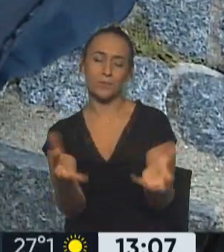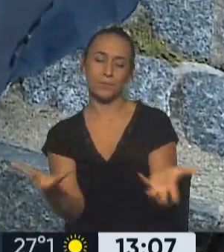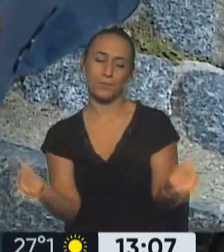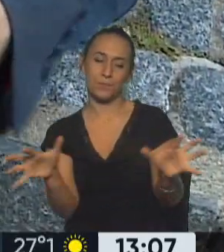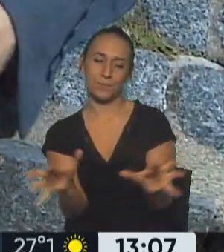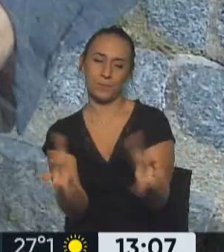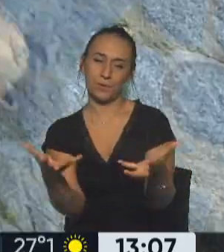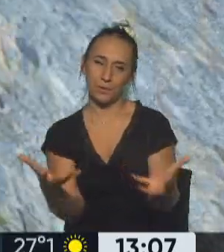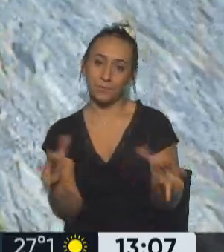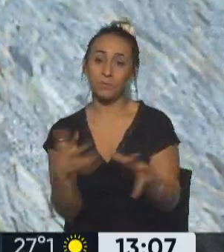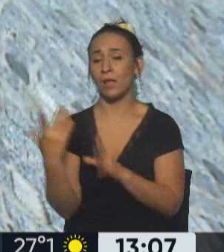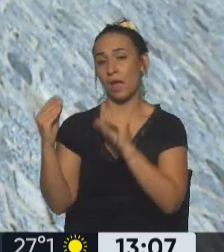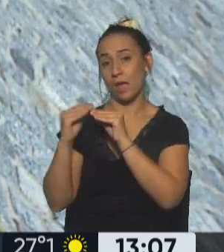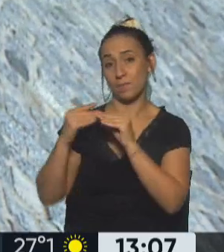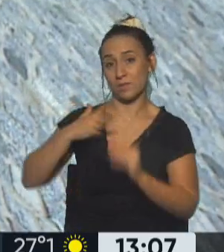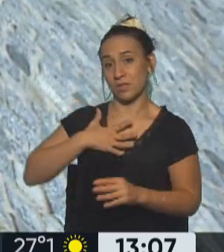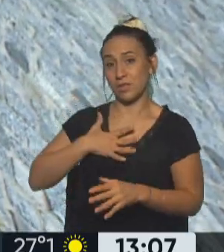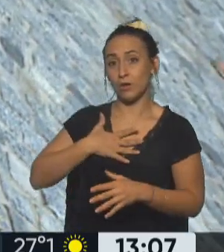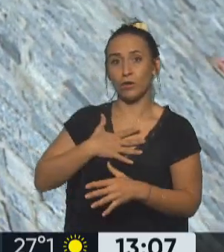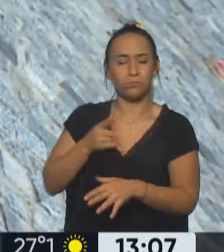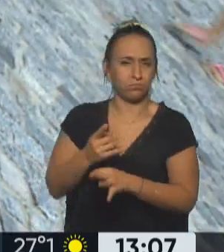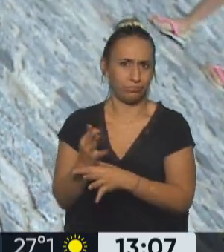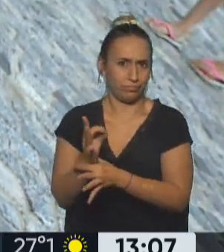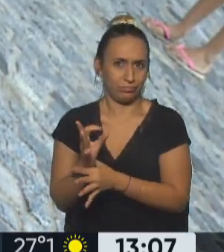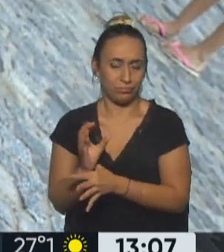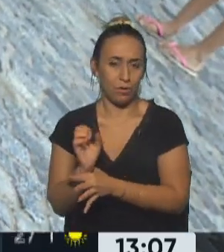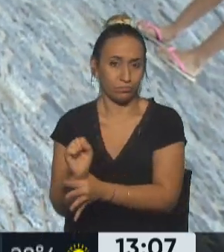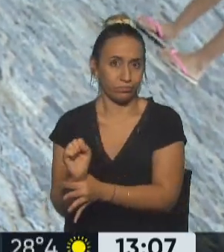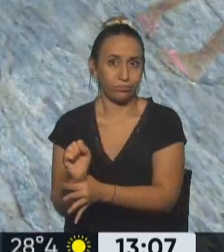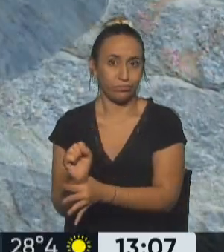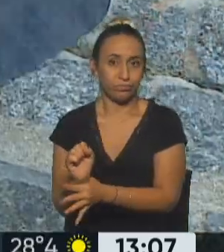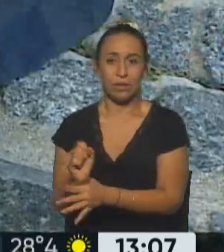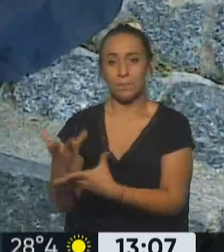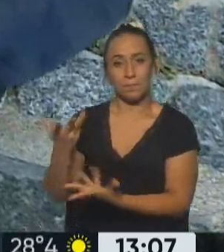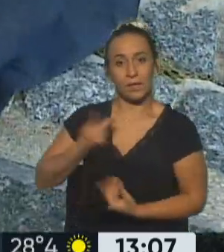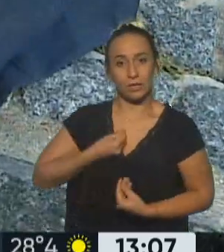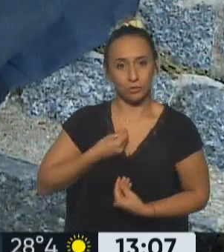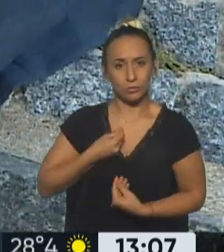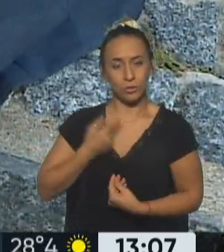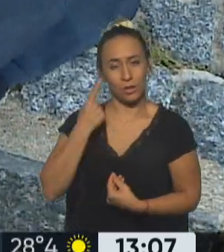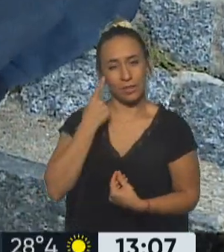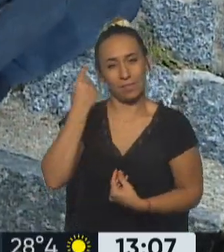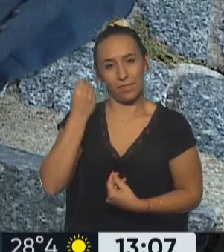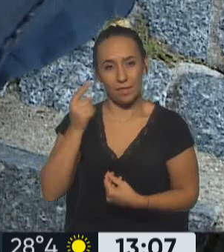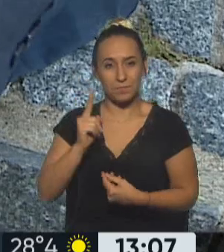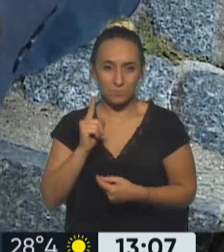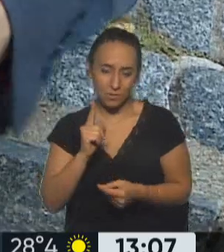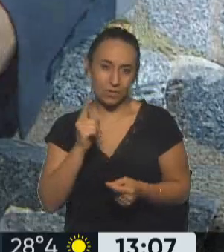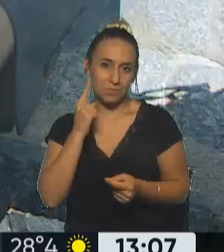amigo, un compañero artista. Así que él fue el que me ayudó a darle rienda suelta a esta